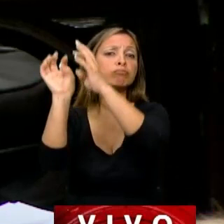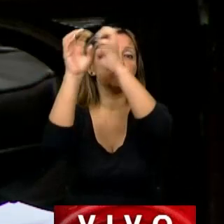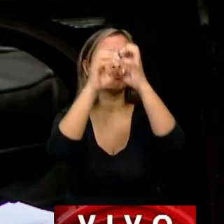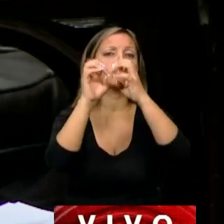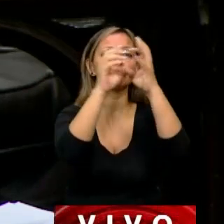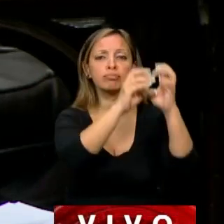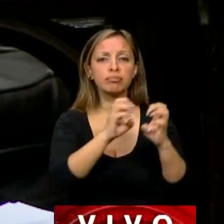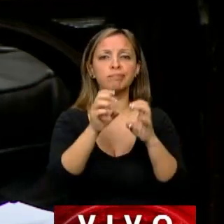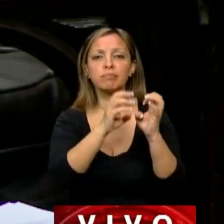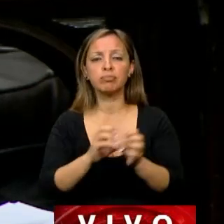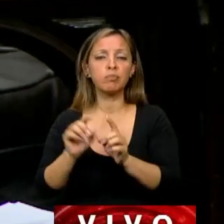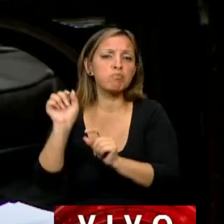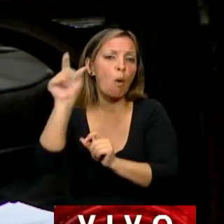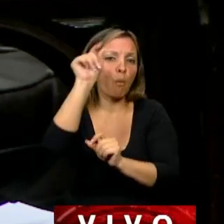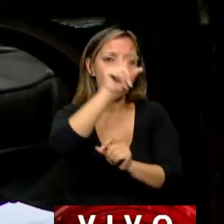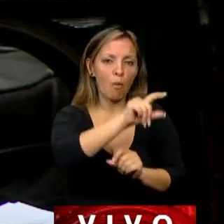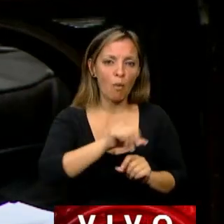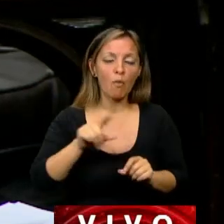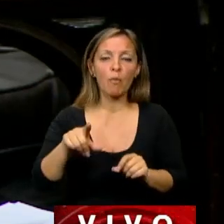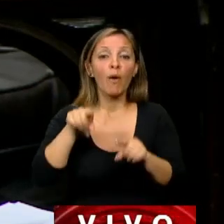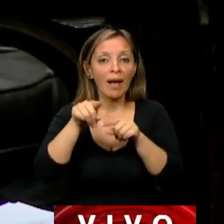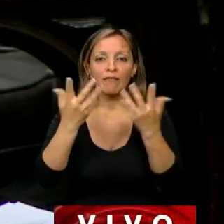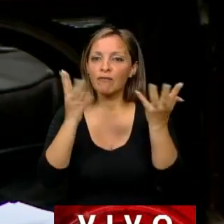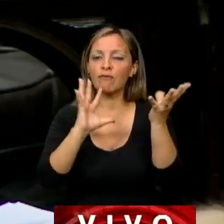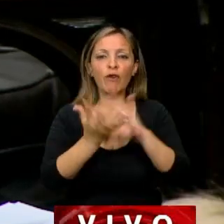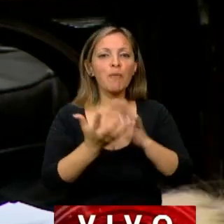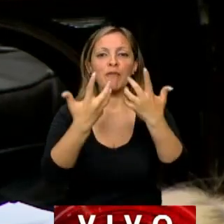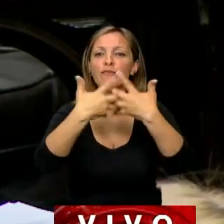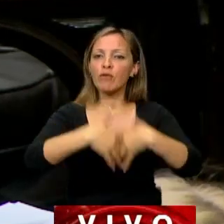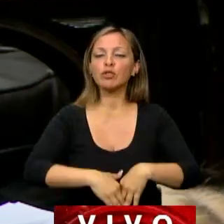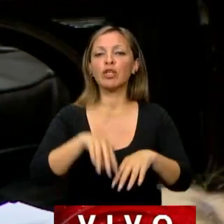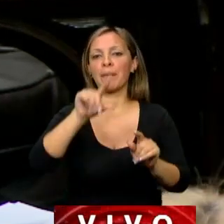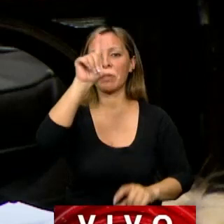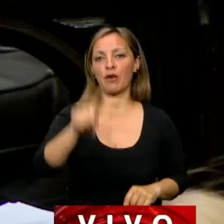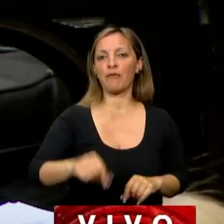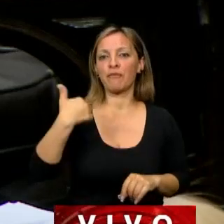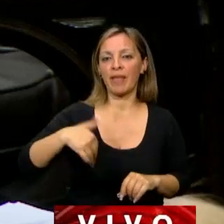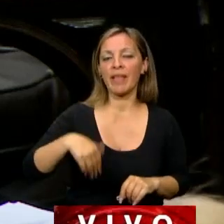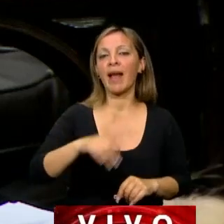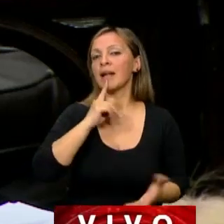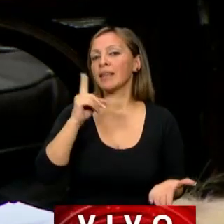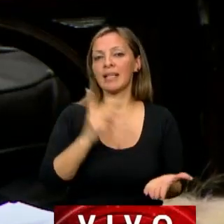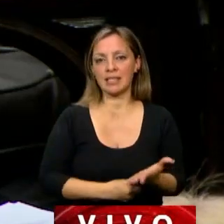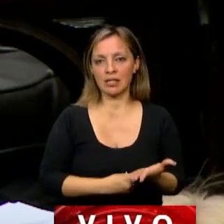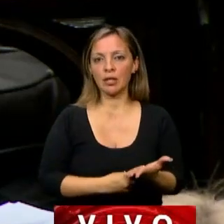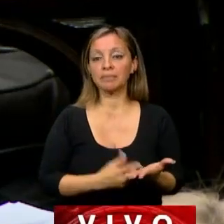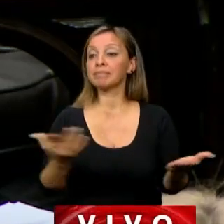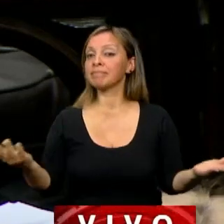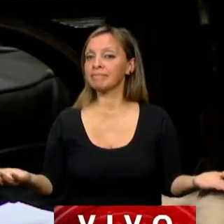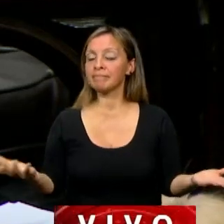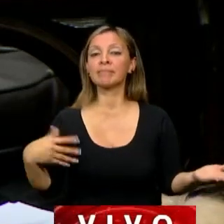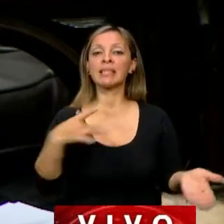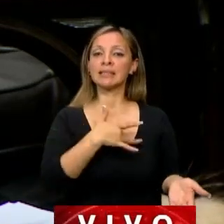de un acto de absoluto funcionamiento del sistema federal en la toma de decisiones señoras